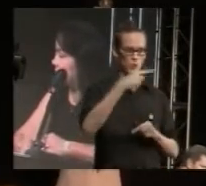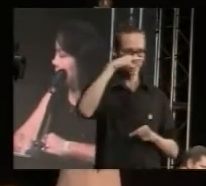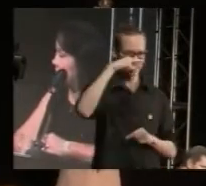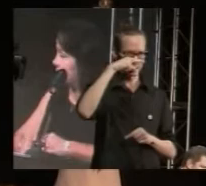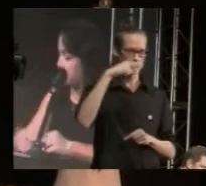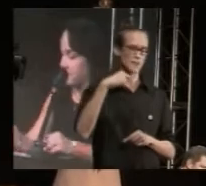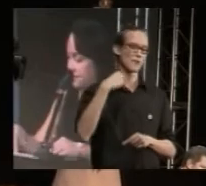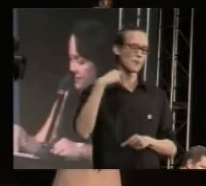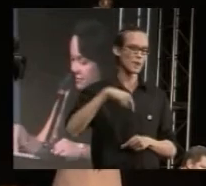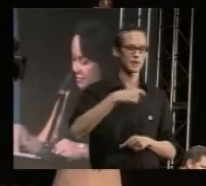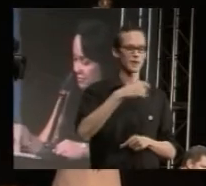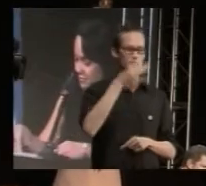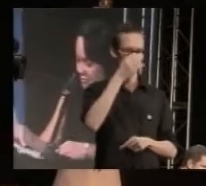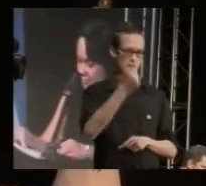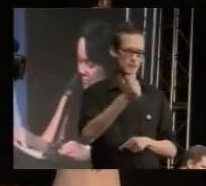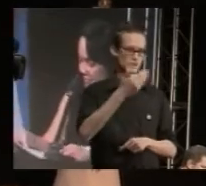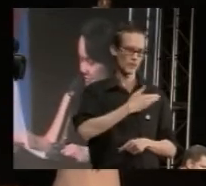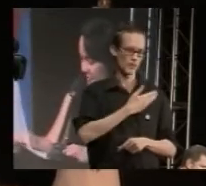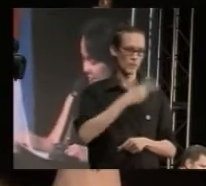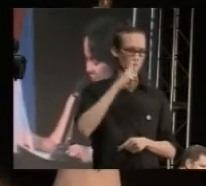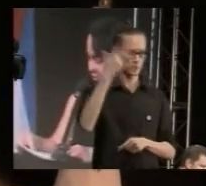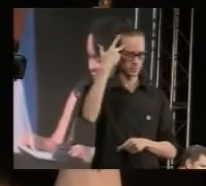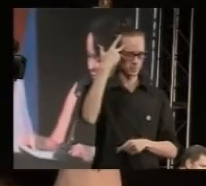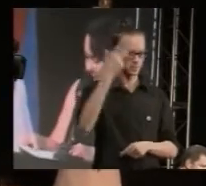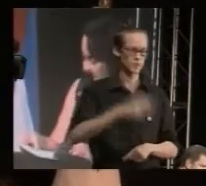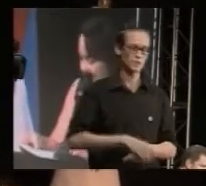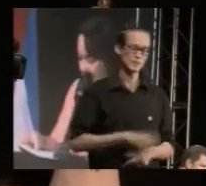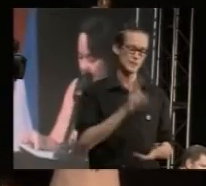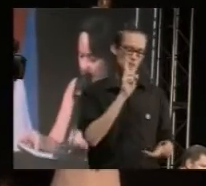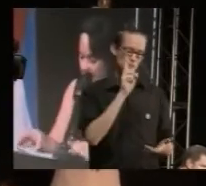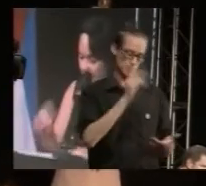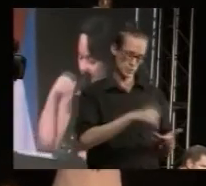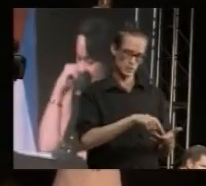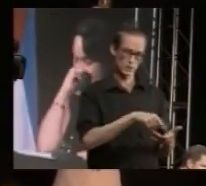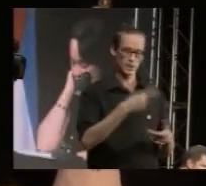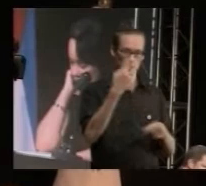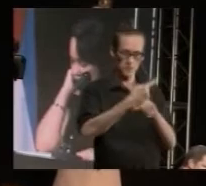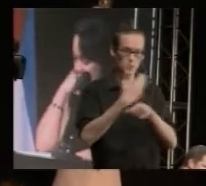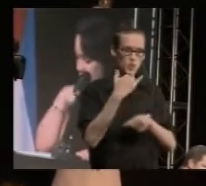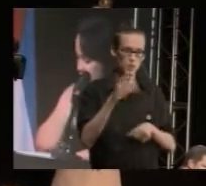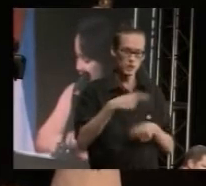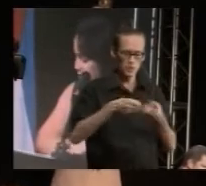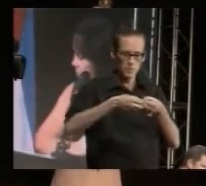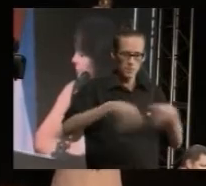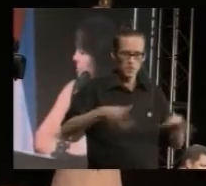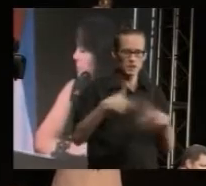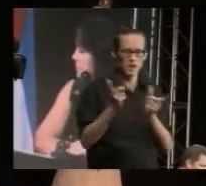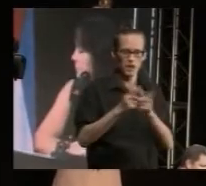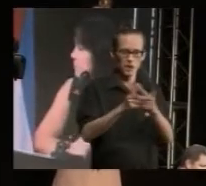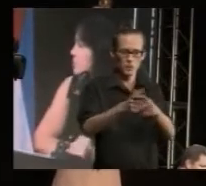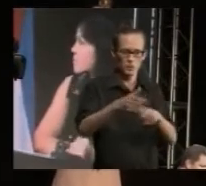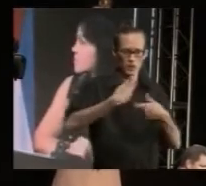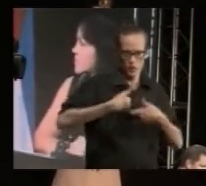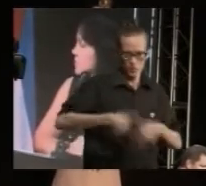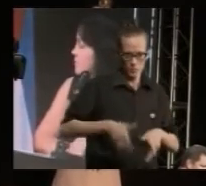Paraná, 26 de febrero de 2018. Visto que el día 1 de marzo comienza el periodo de sesiones